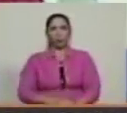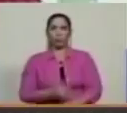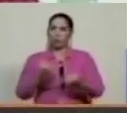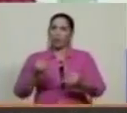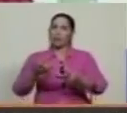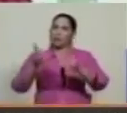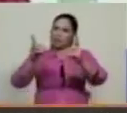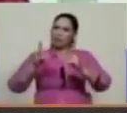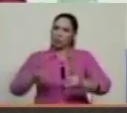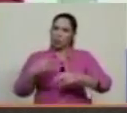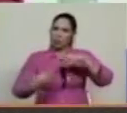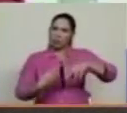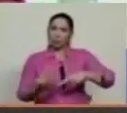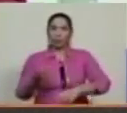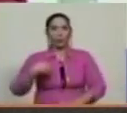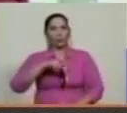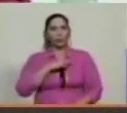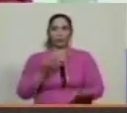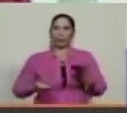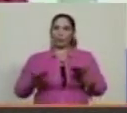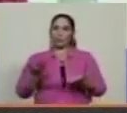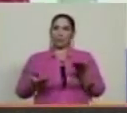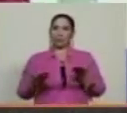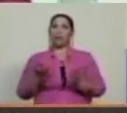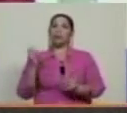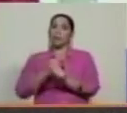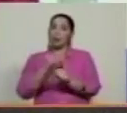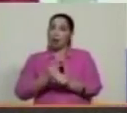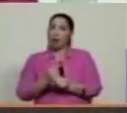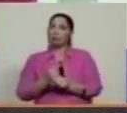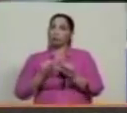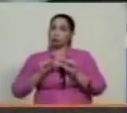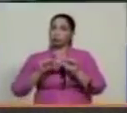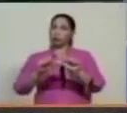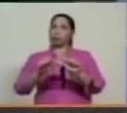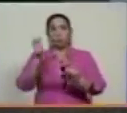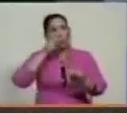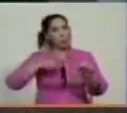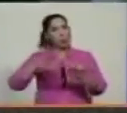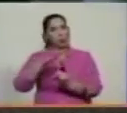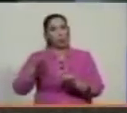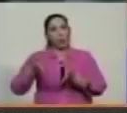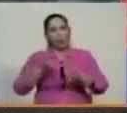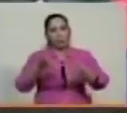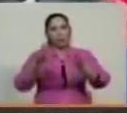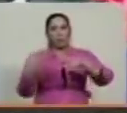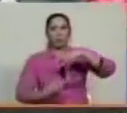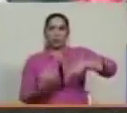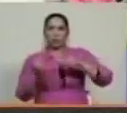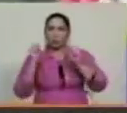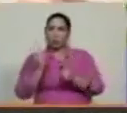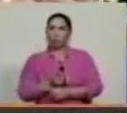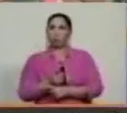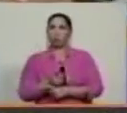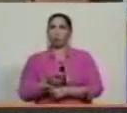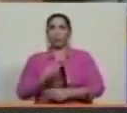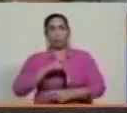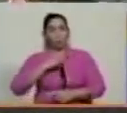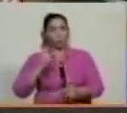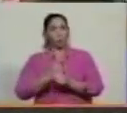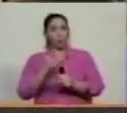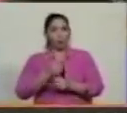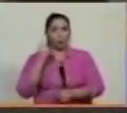revolución. Depende de nosotros que el pueblo siga decidiendo por el camino de la revolución. Depende, es de